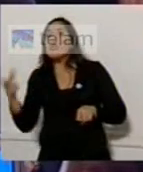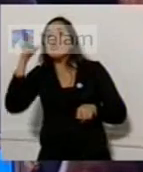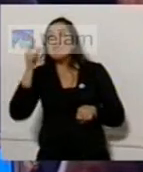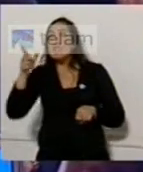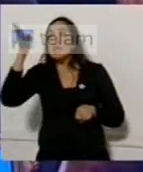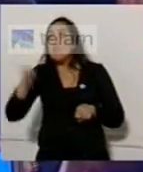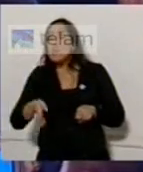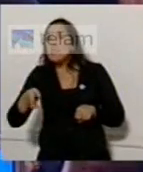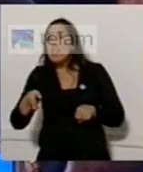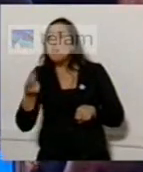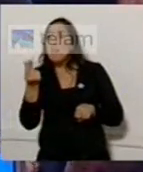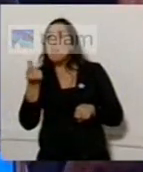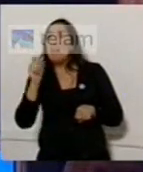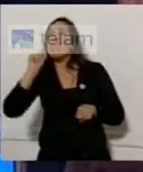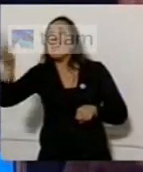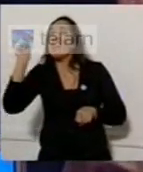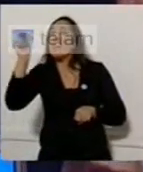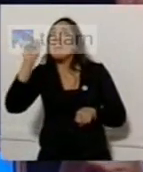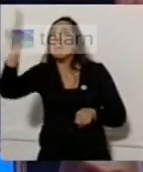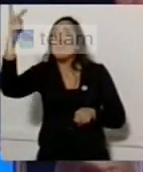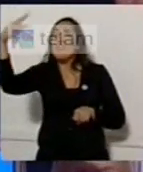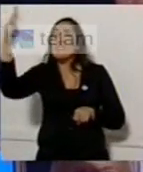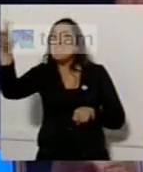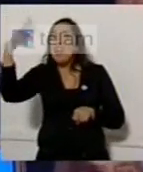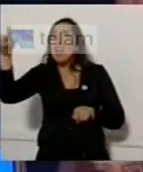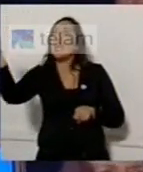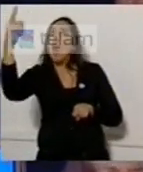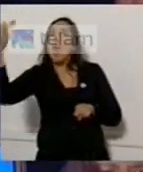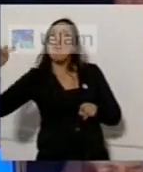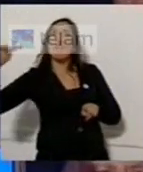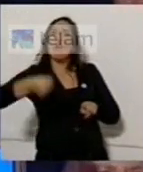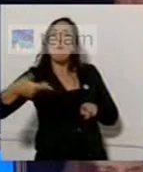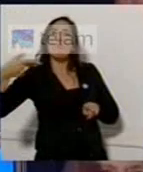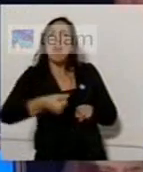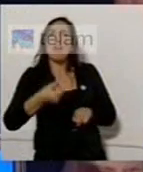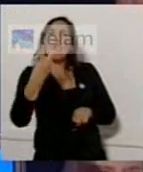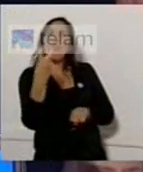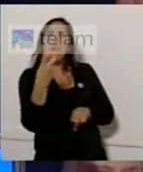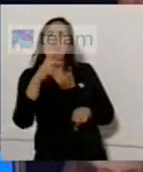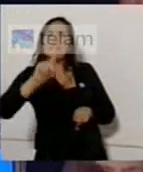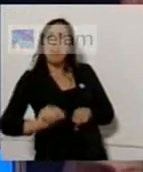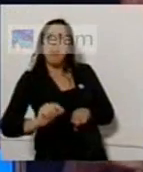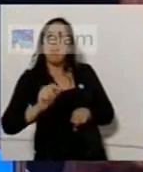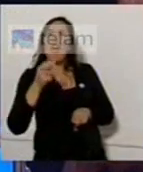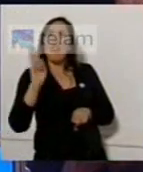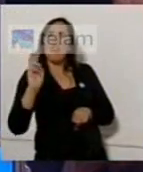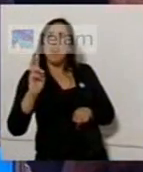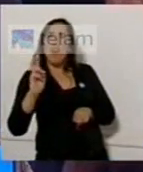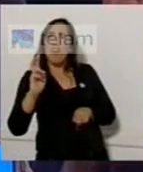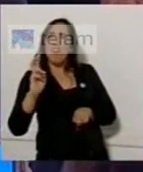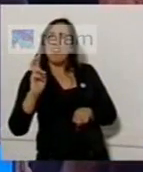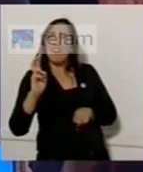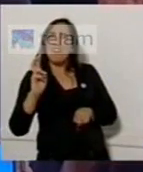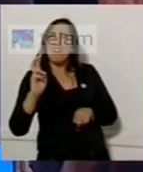80% era de extranjeros que habían comprado a 2 pesos lo que valía 100. ¿Por